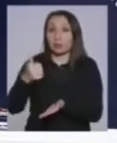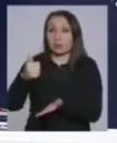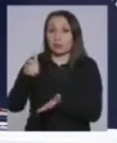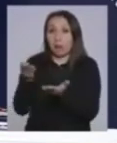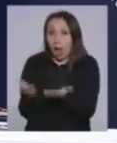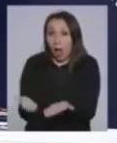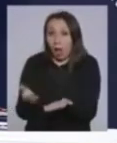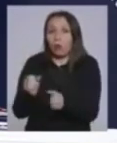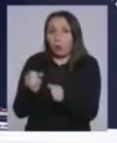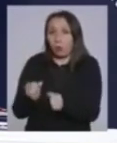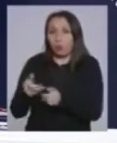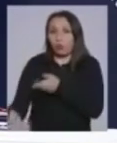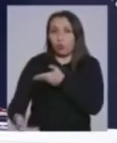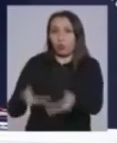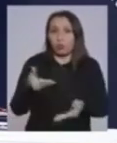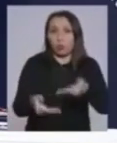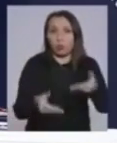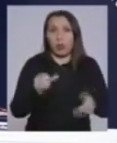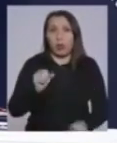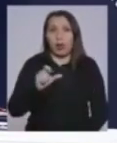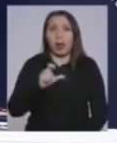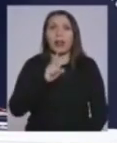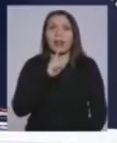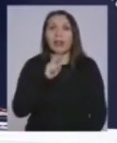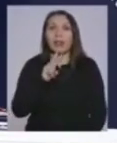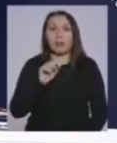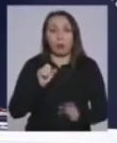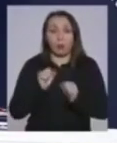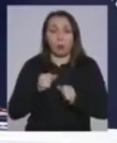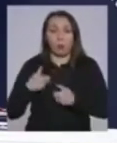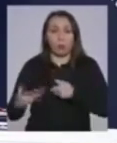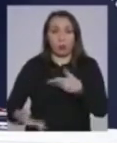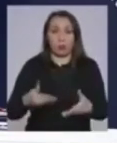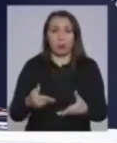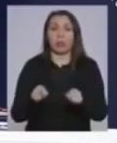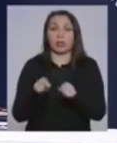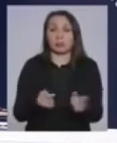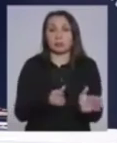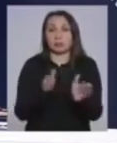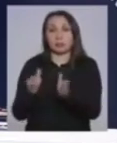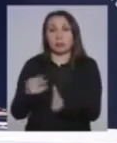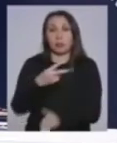32.476 son casos activos, es decir, son personas que están contagiando, y